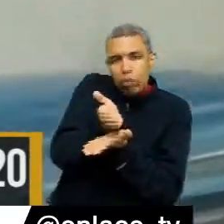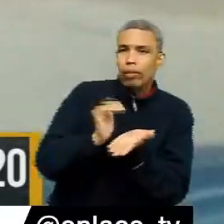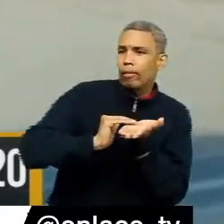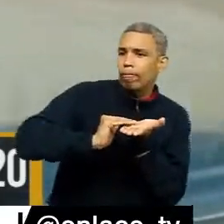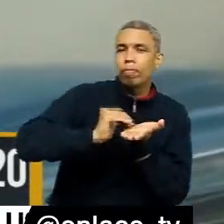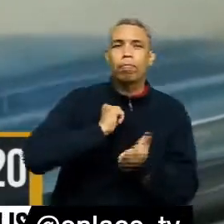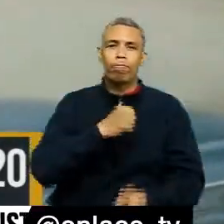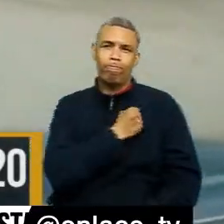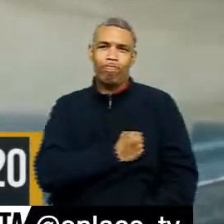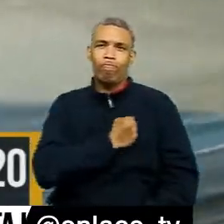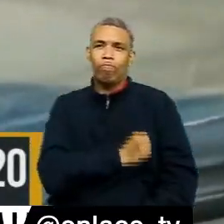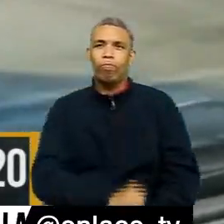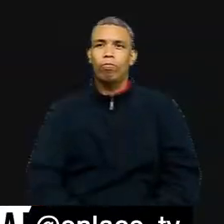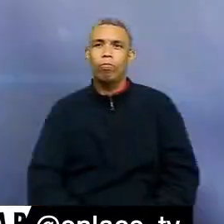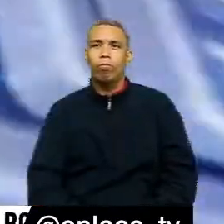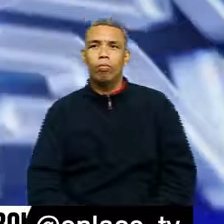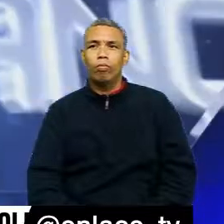Miren.